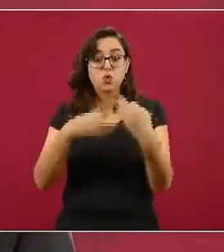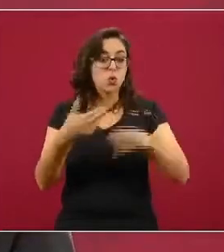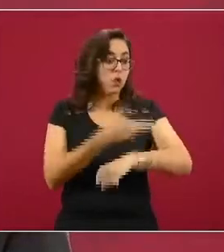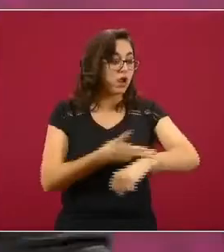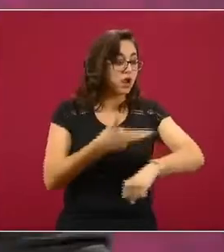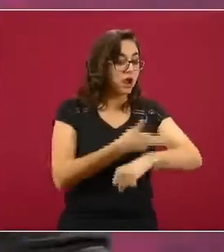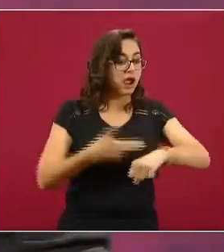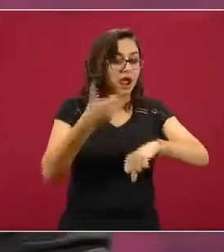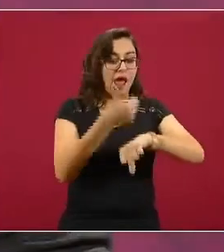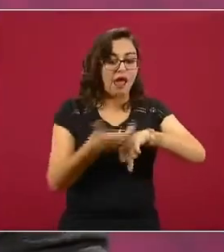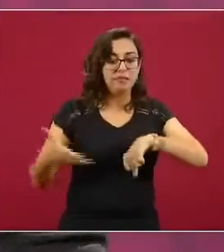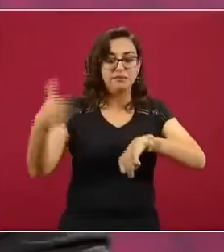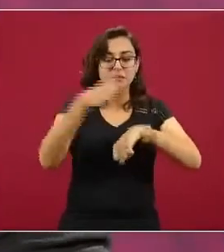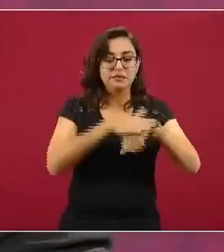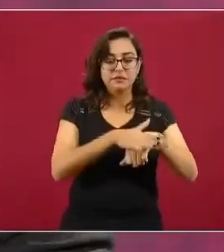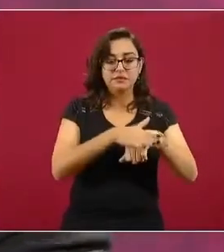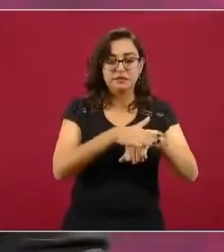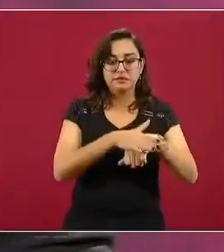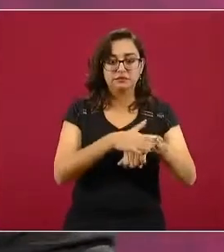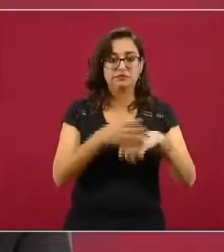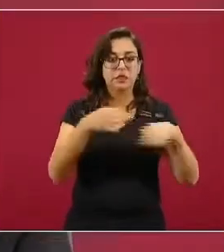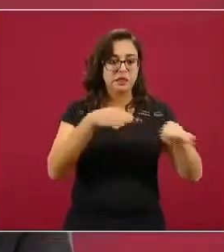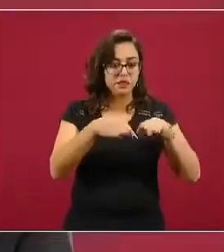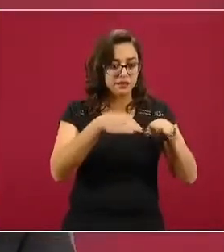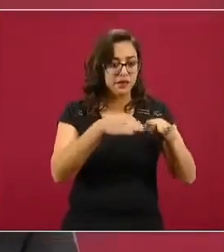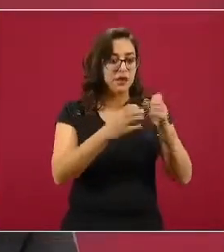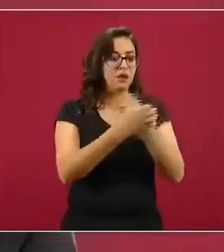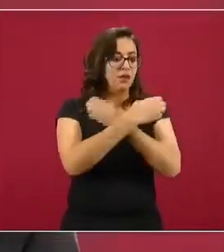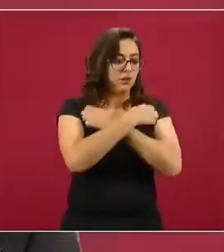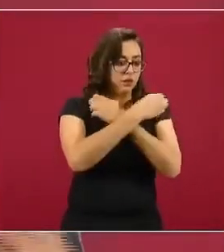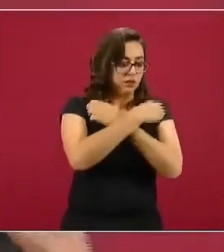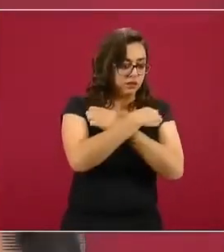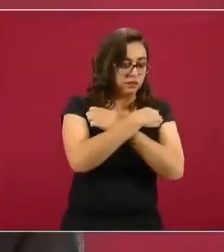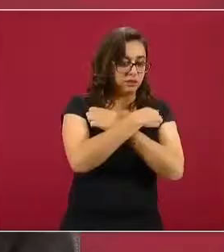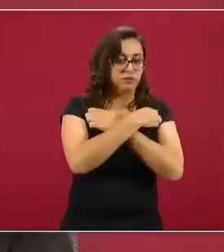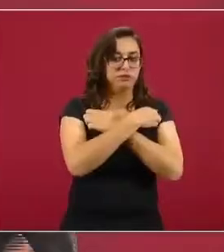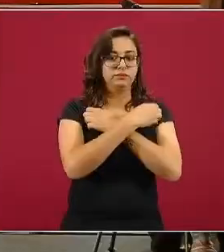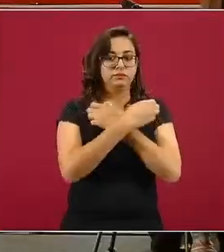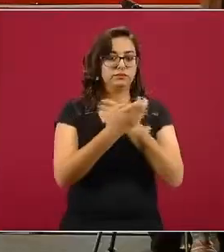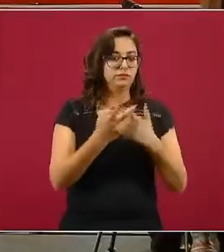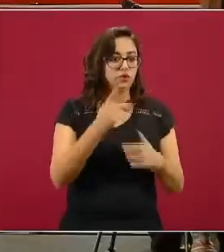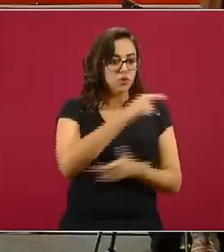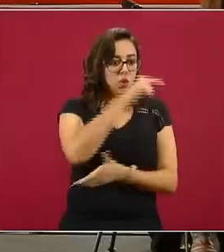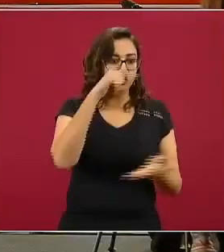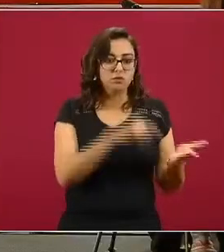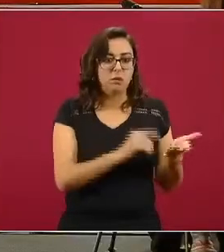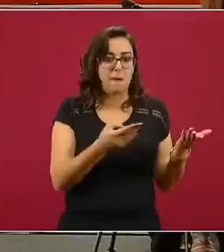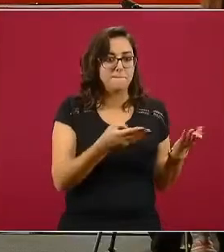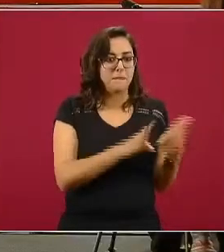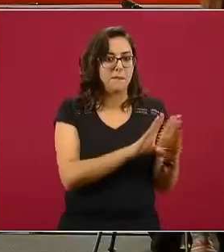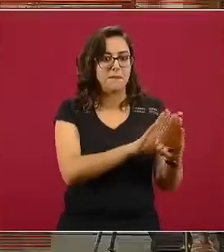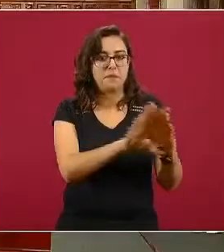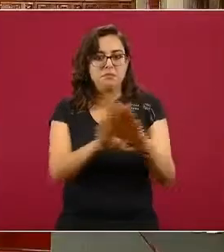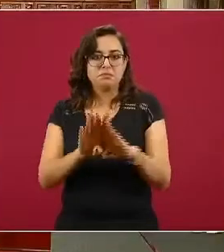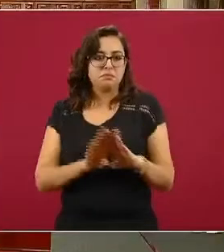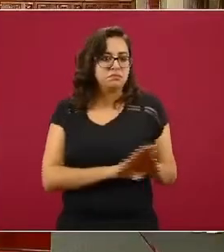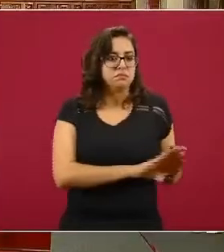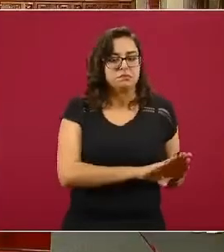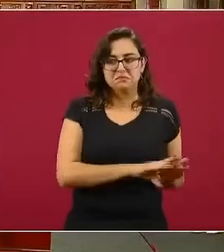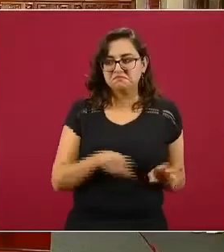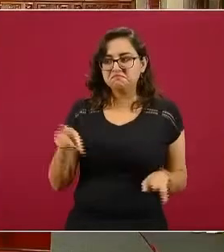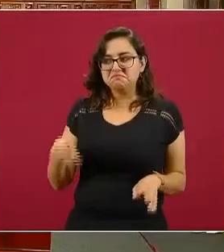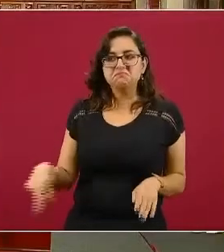administrativas que se dirigen a los trabajos, al sistema educativo nacional, al uso de los espacios públicos. La